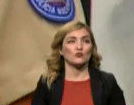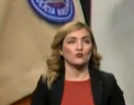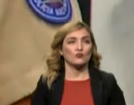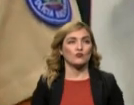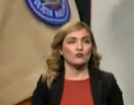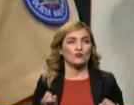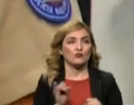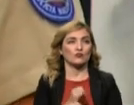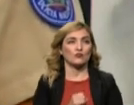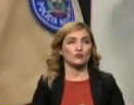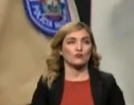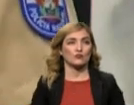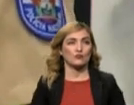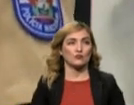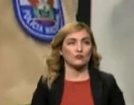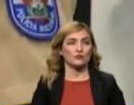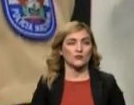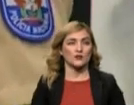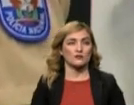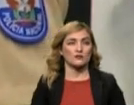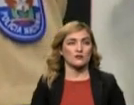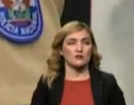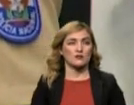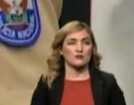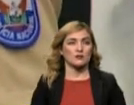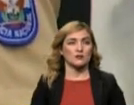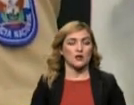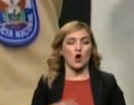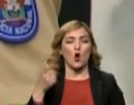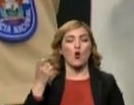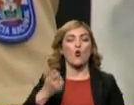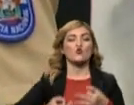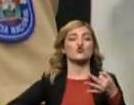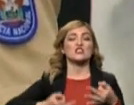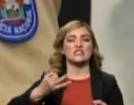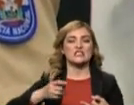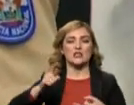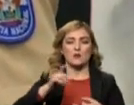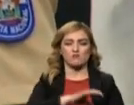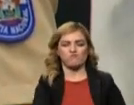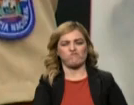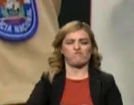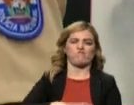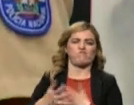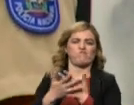las instituciones que tienen que judicializar y que tienen que poner